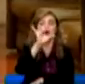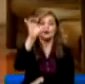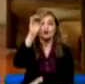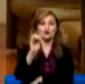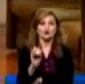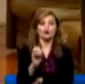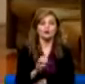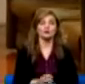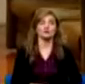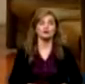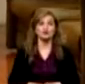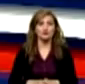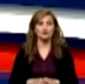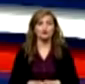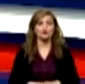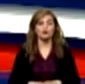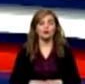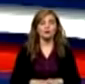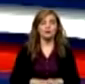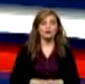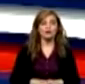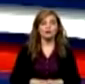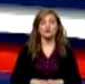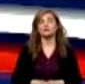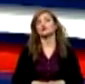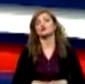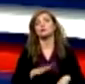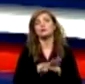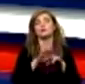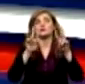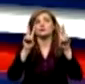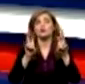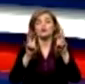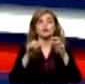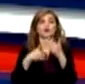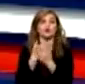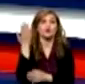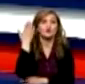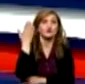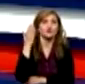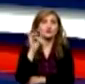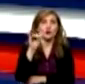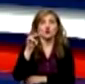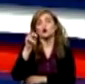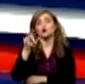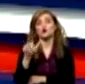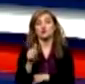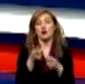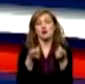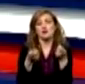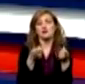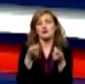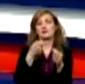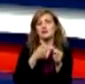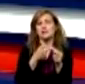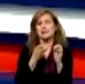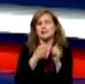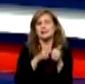Natalie de Nóbrega, 24 horas. Y sobre el mismo tema, Jorge Yunda tomará las riendas de la capital con una